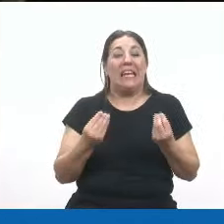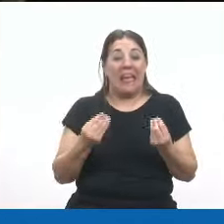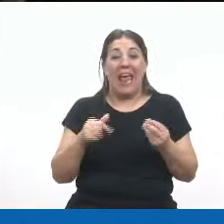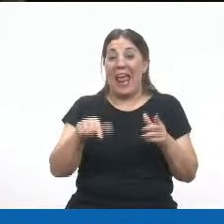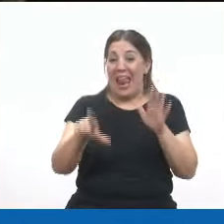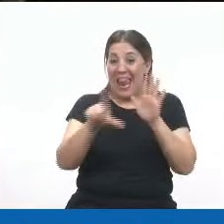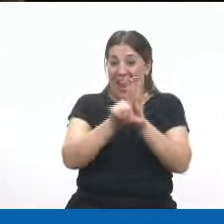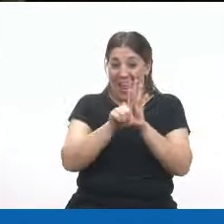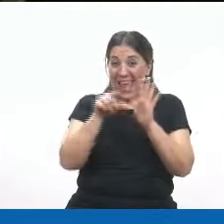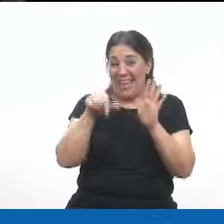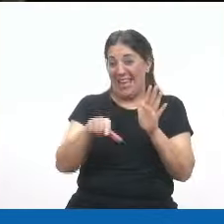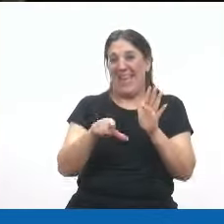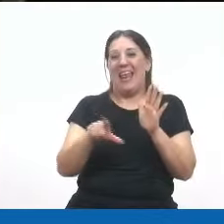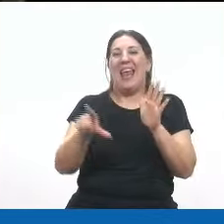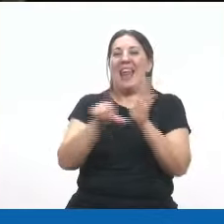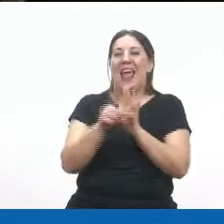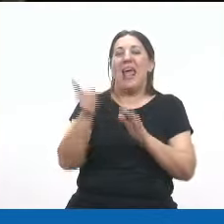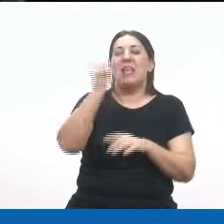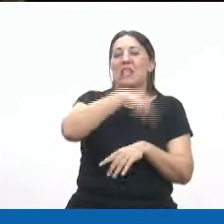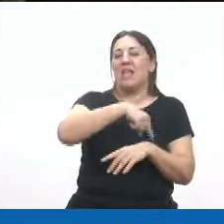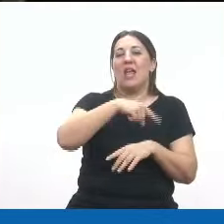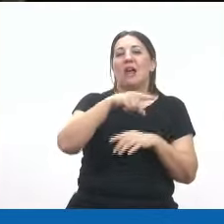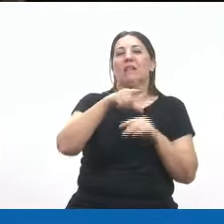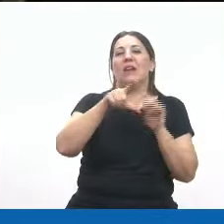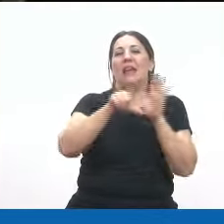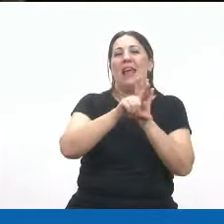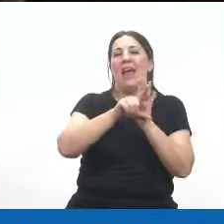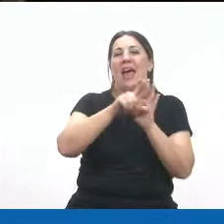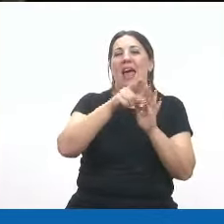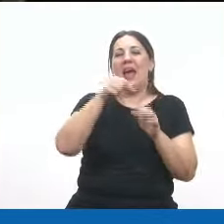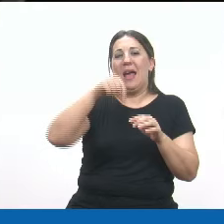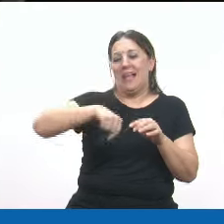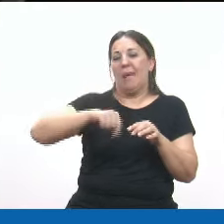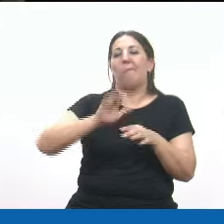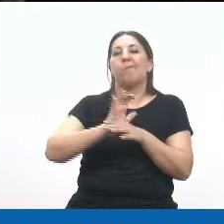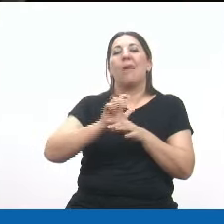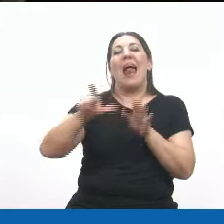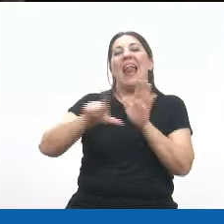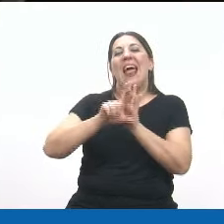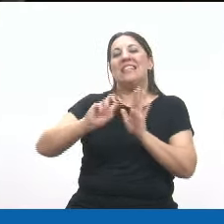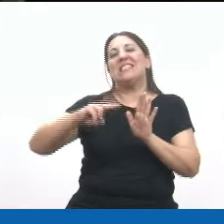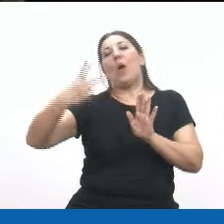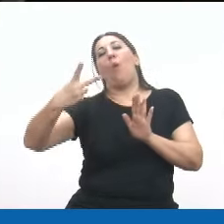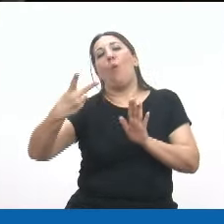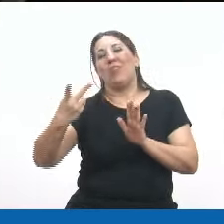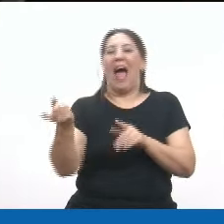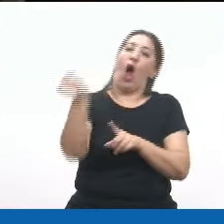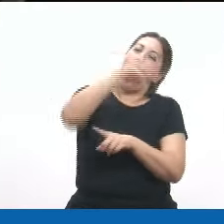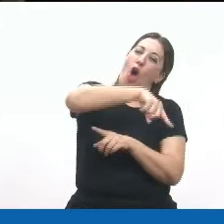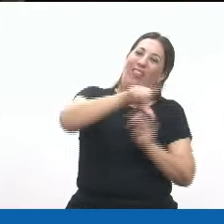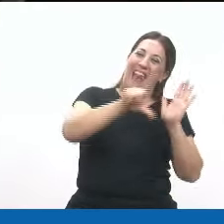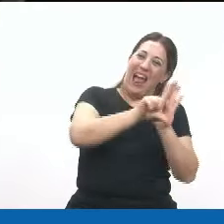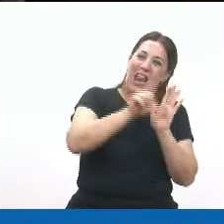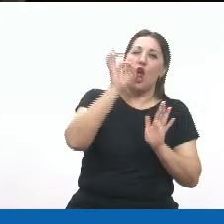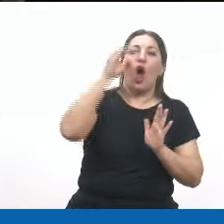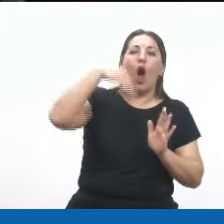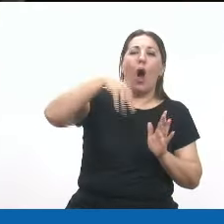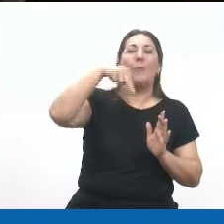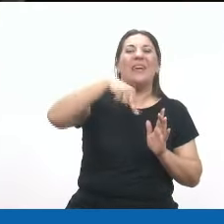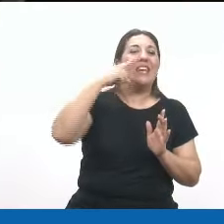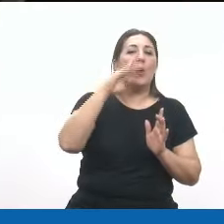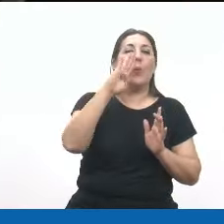ley ovnibus la mega ovnibus la la dos la esta sería la la dos este el kit de la